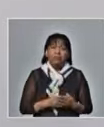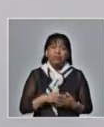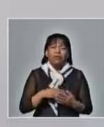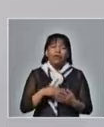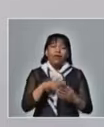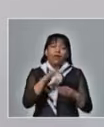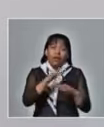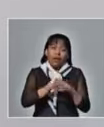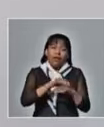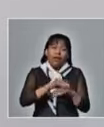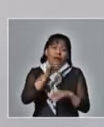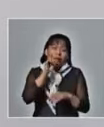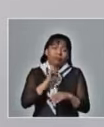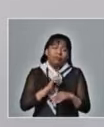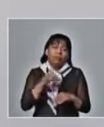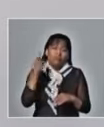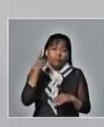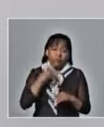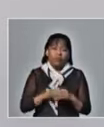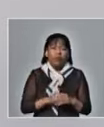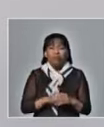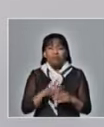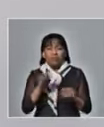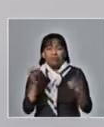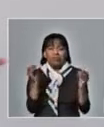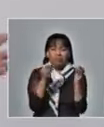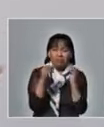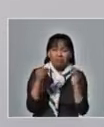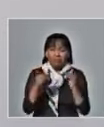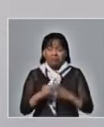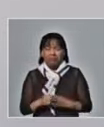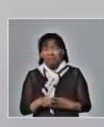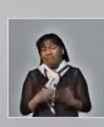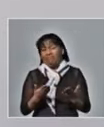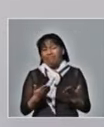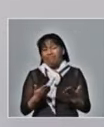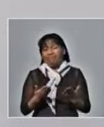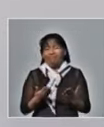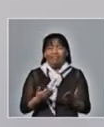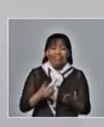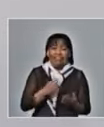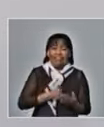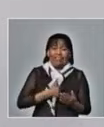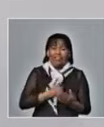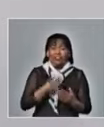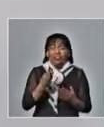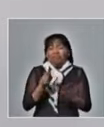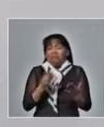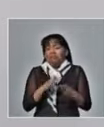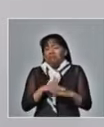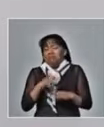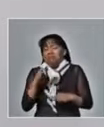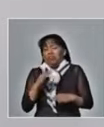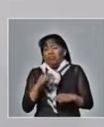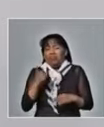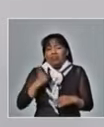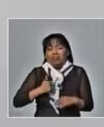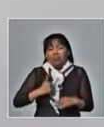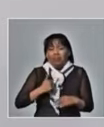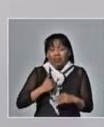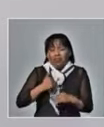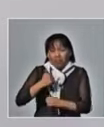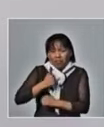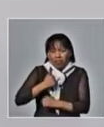Puebla, como ustedes ven en este debate acartonado, rígido, lamentablemente no tendremos más ejercicios, tanto porque la autoridad electoral no